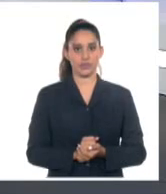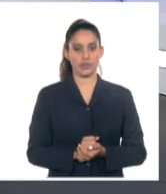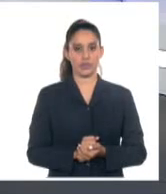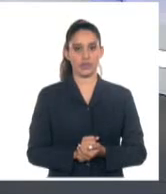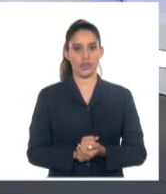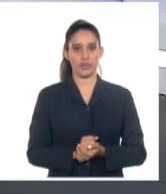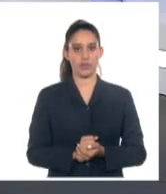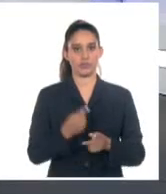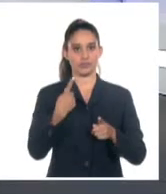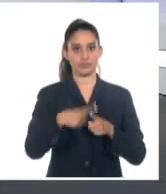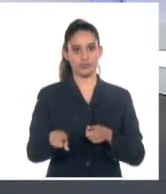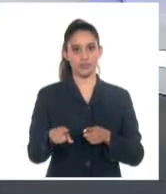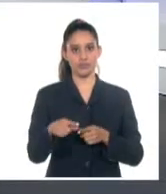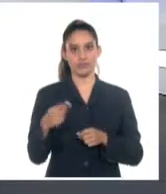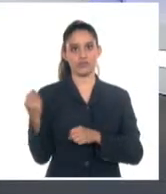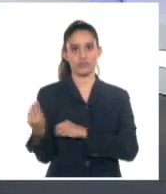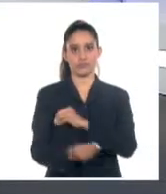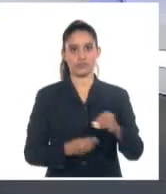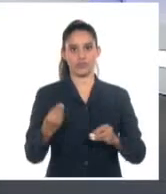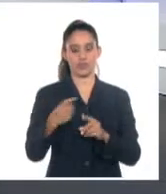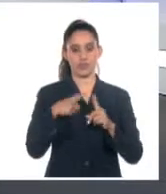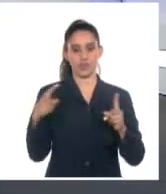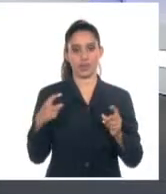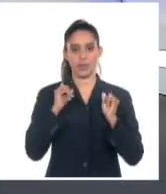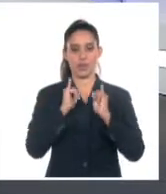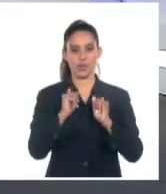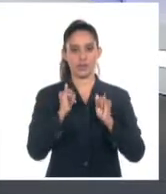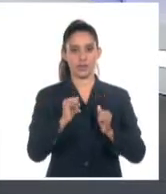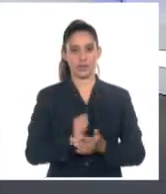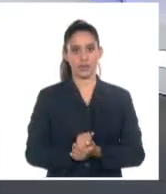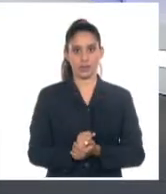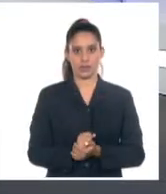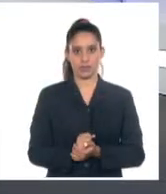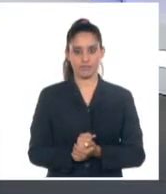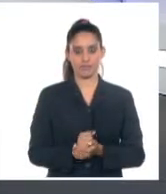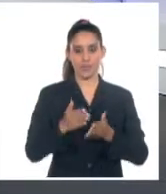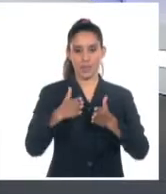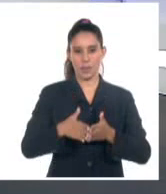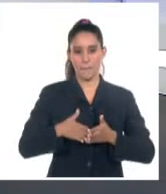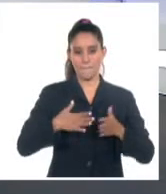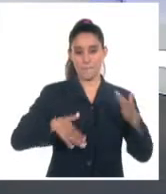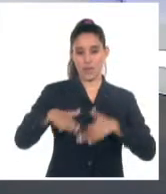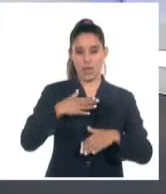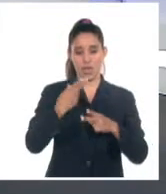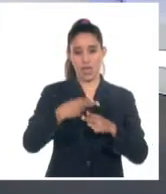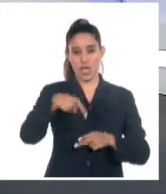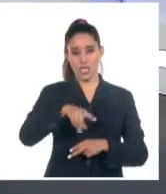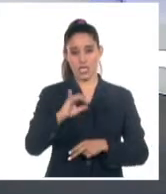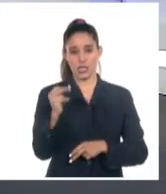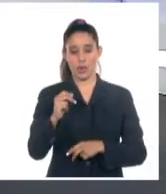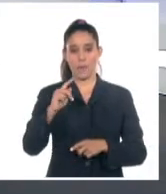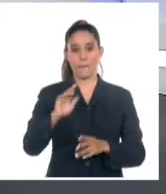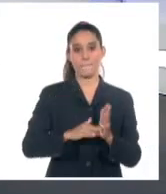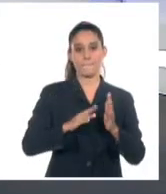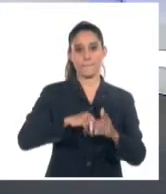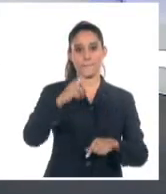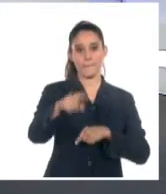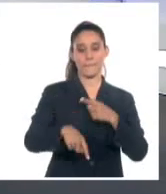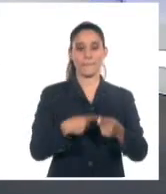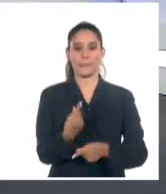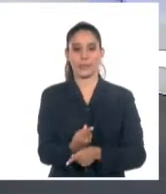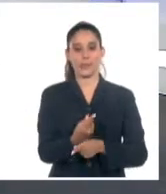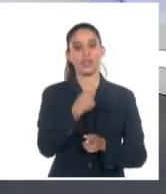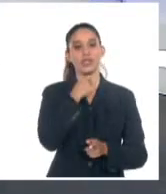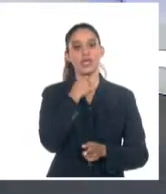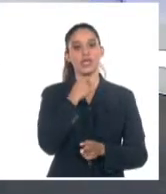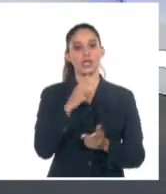Cambiamos de tema. El torneo nacional de boxeo Playa Girón está previsto se efectúe en el mes de enero en la provincia de Santi Spíritus. Para